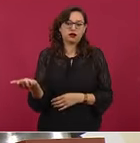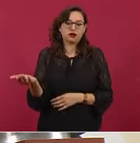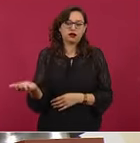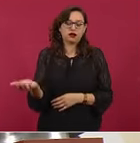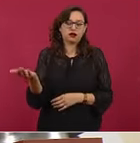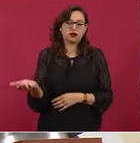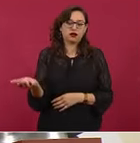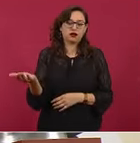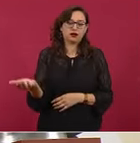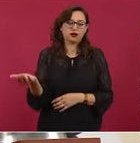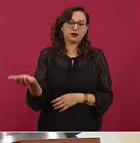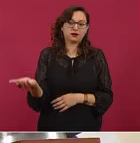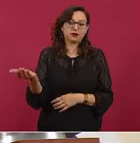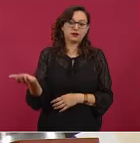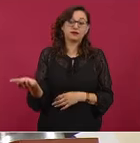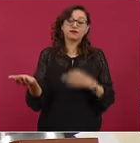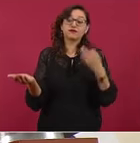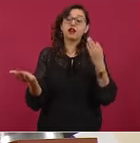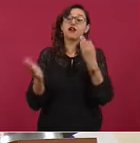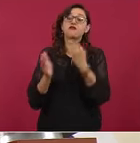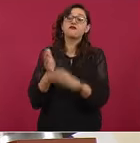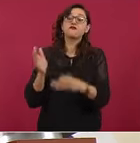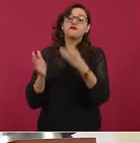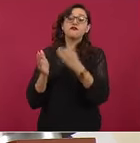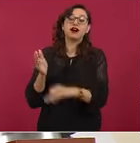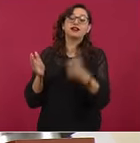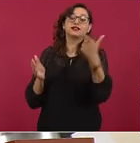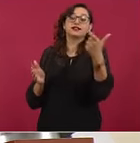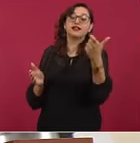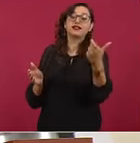Y hacía así. Faltan 100.